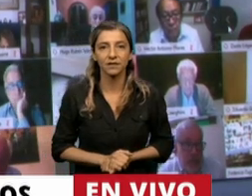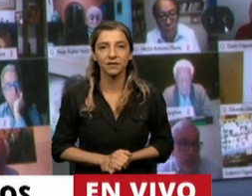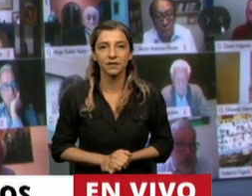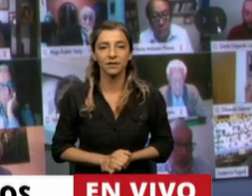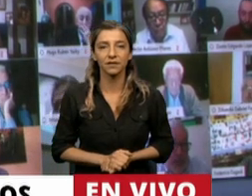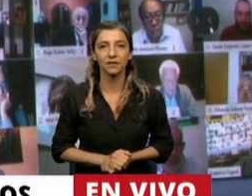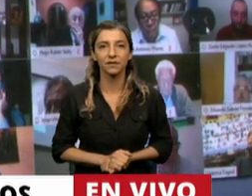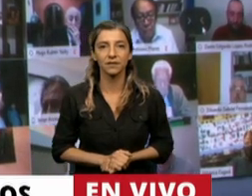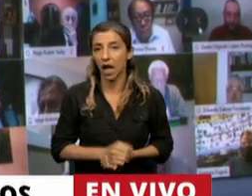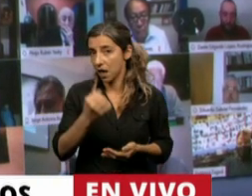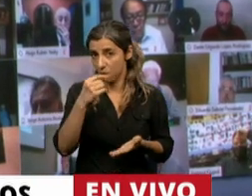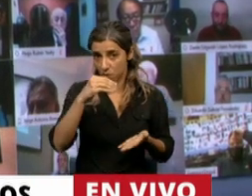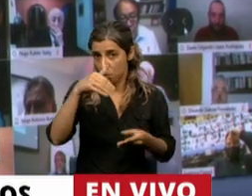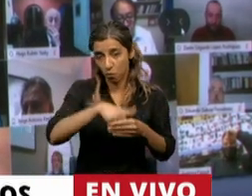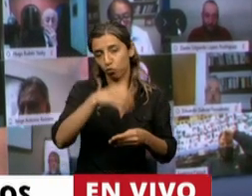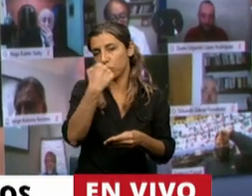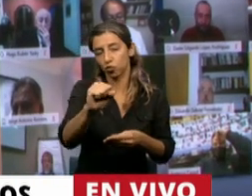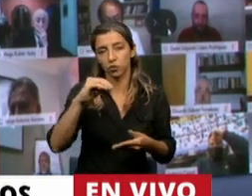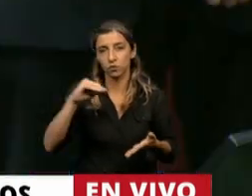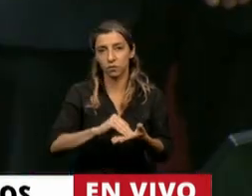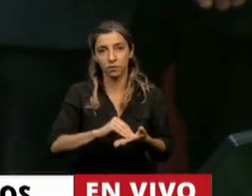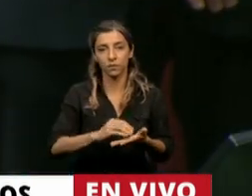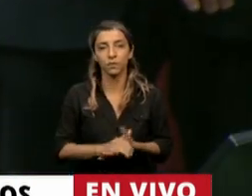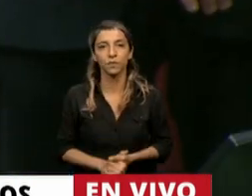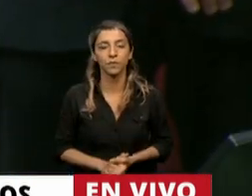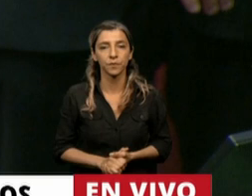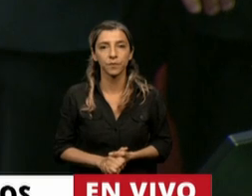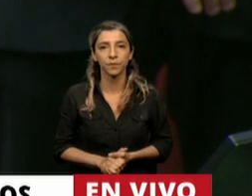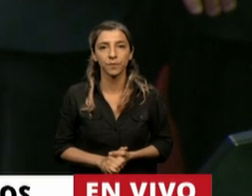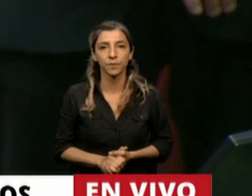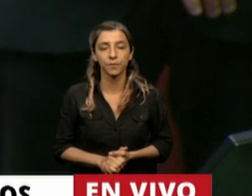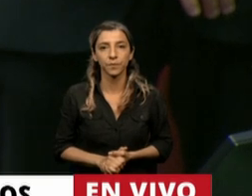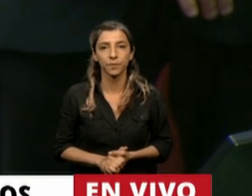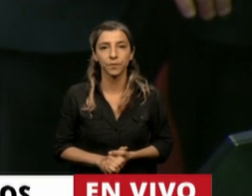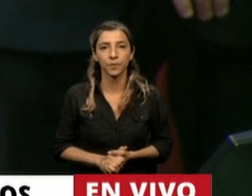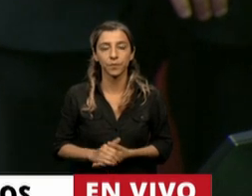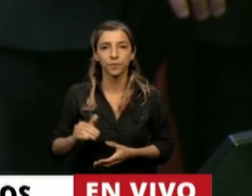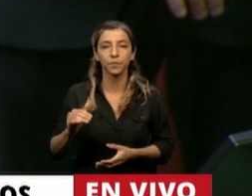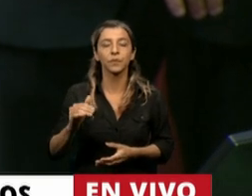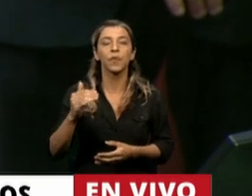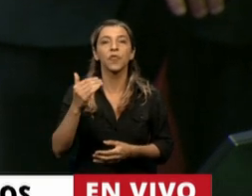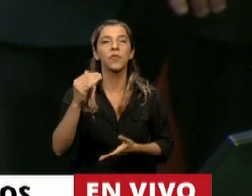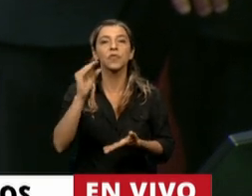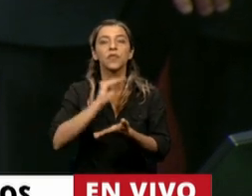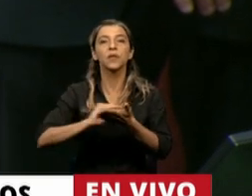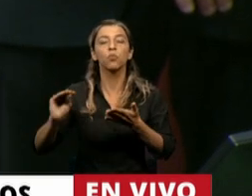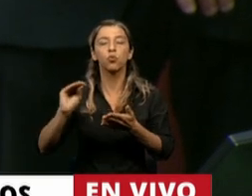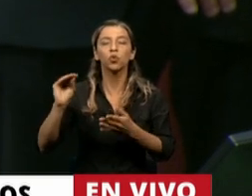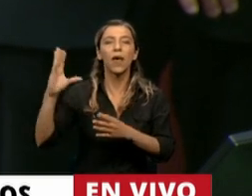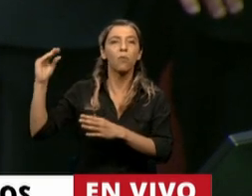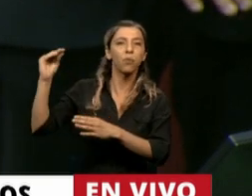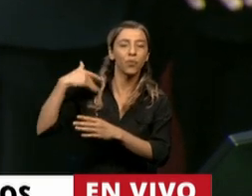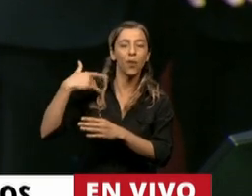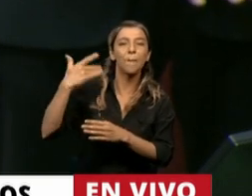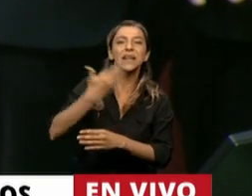caselles ausente a la de votar señor presidente diputada ya le doy la